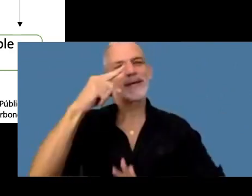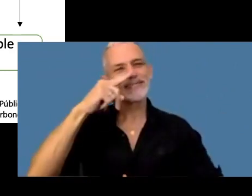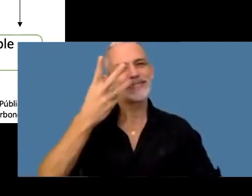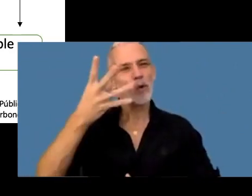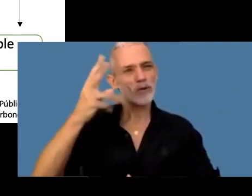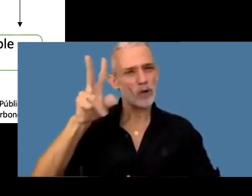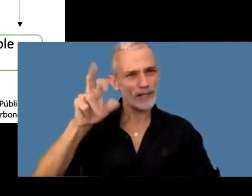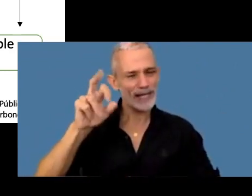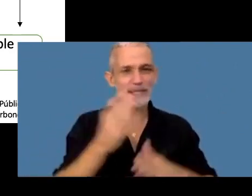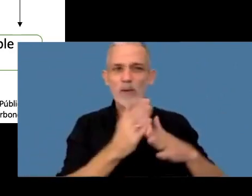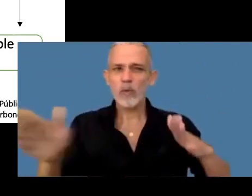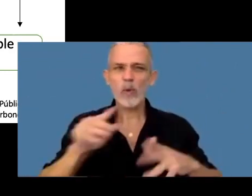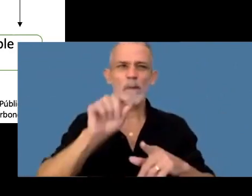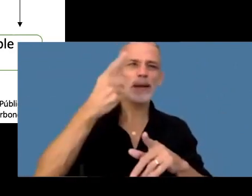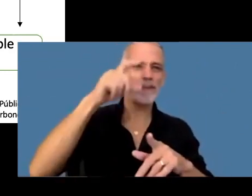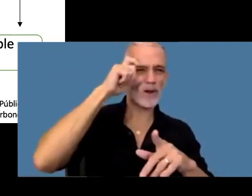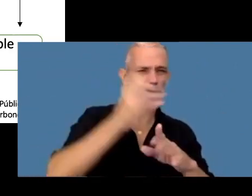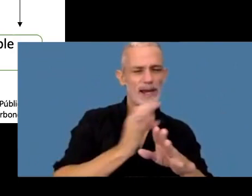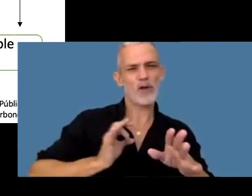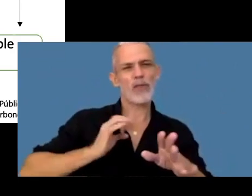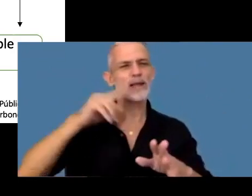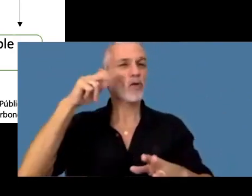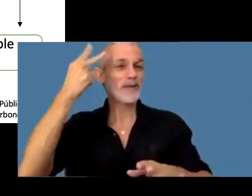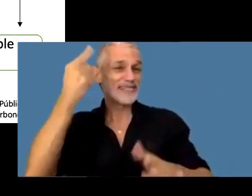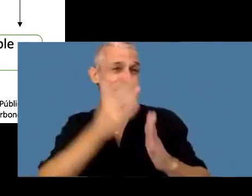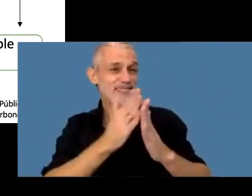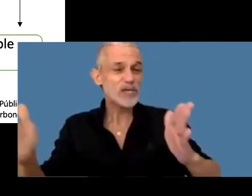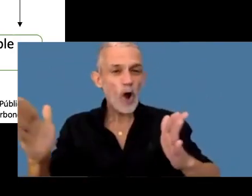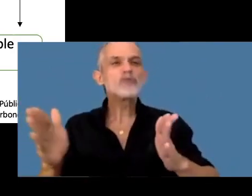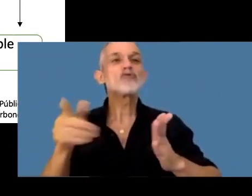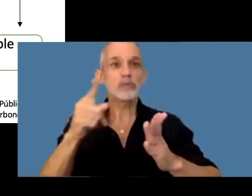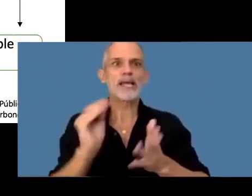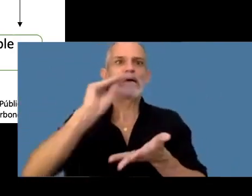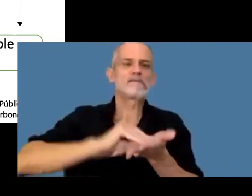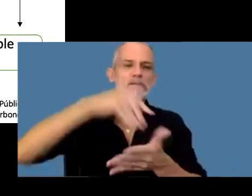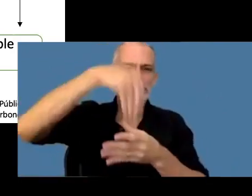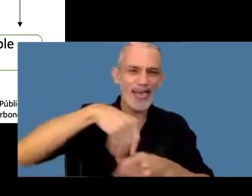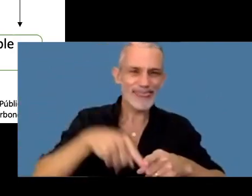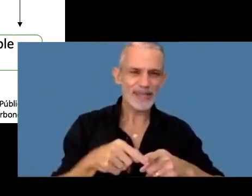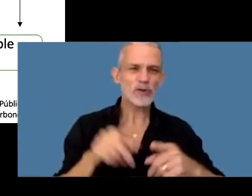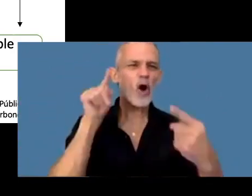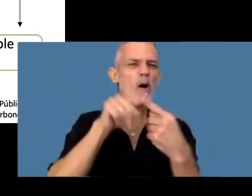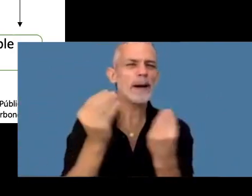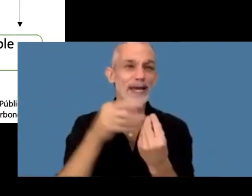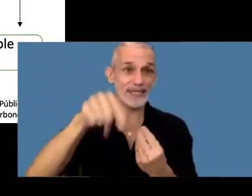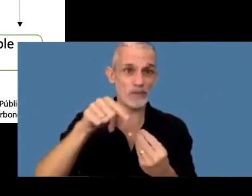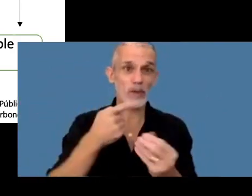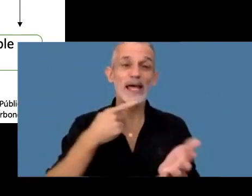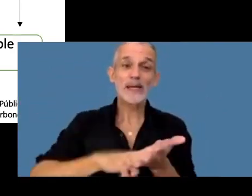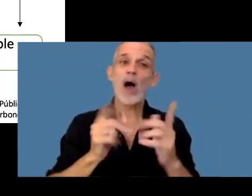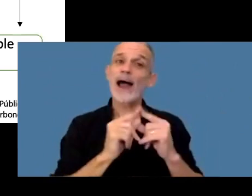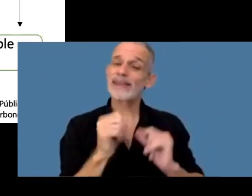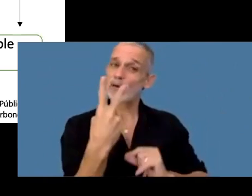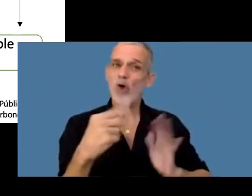partir del 1 de enero del año 2018, donde ha incorporado dentro del objeto del tributo el artículo 2, inciso